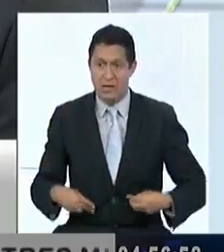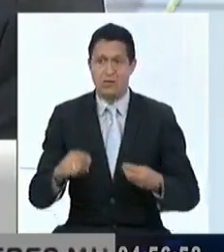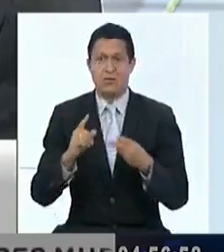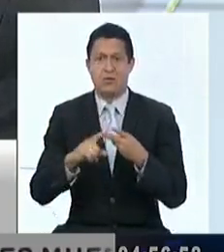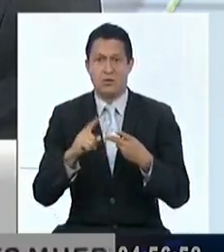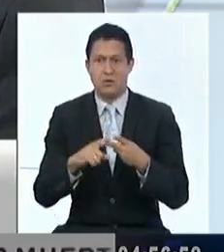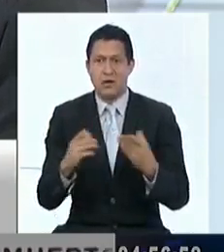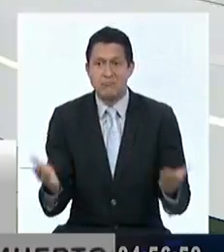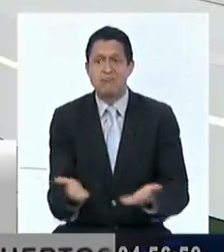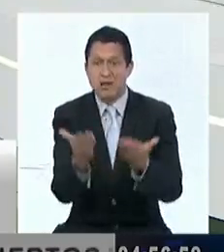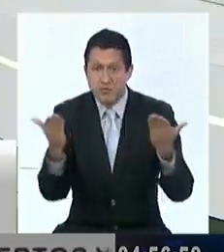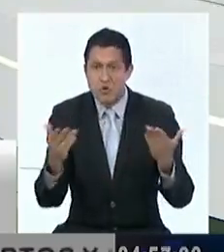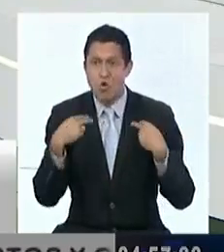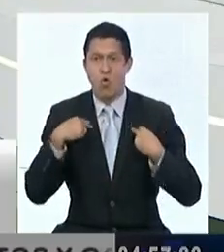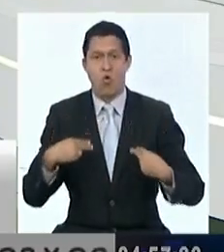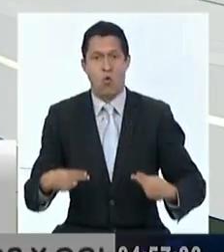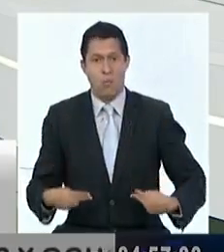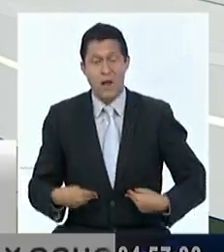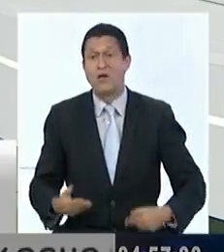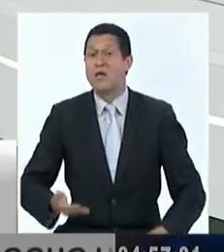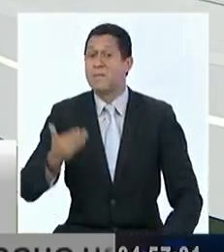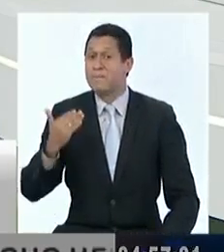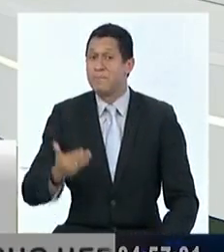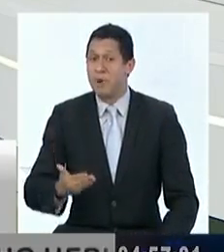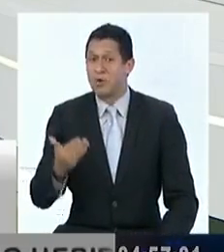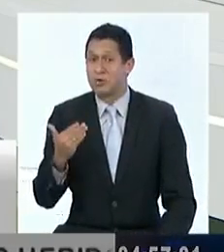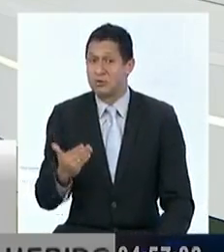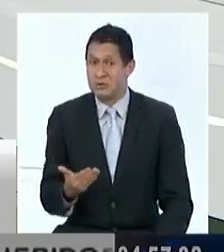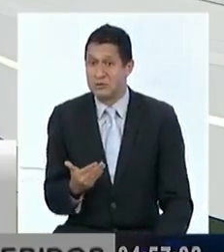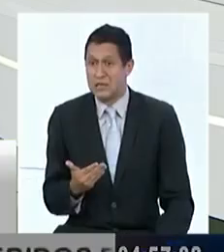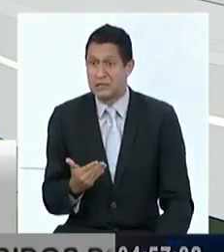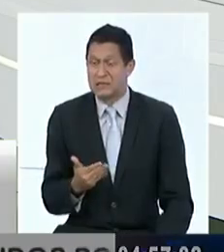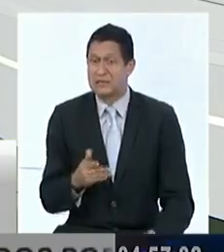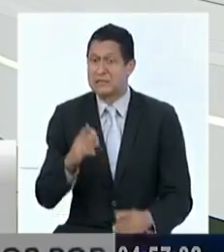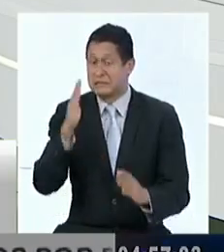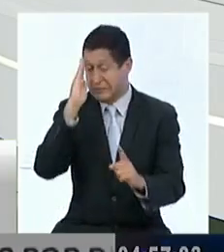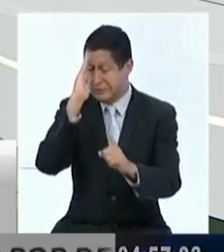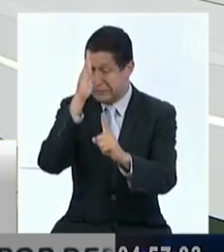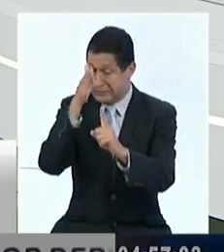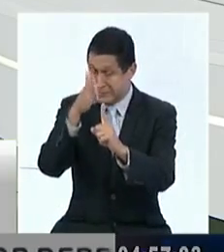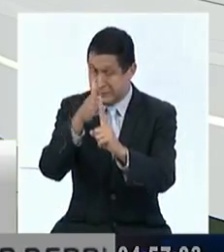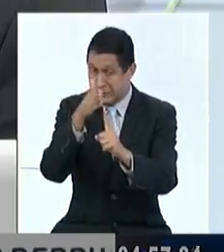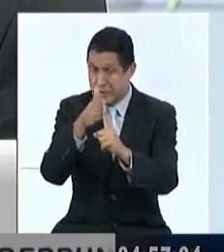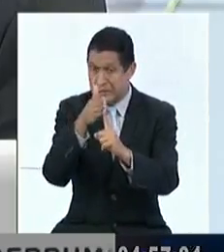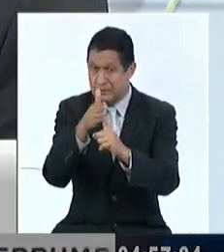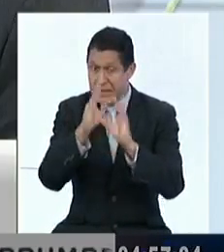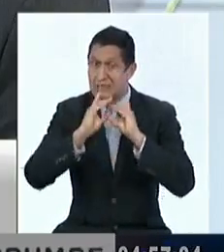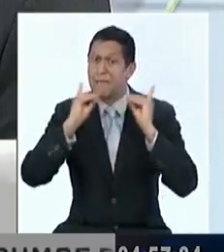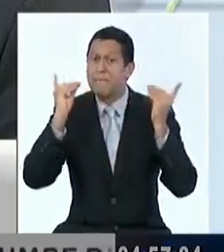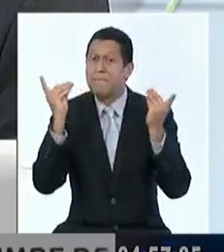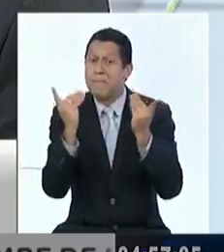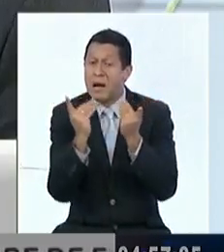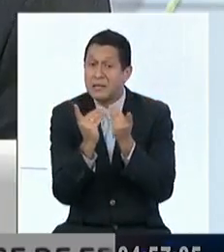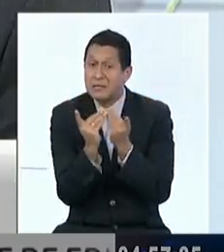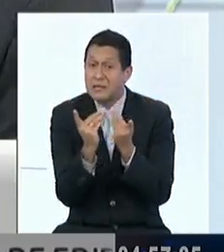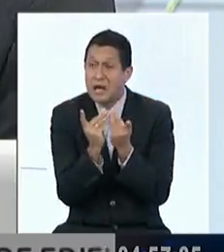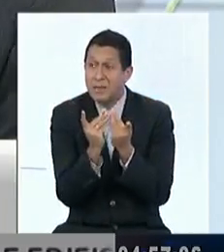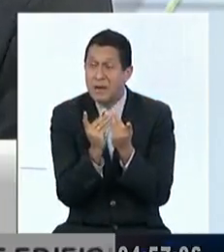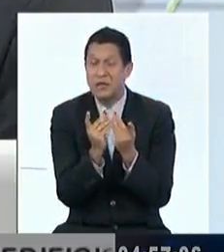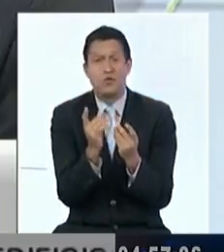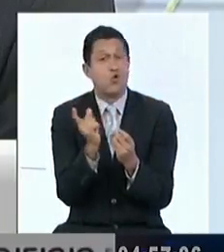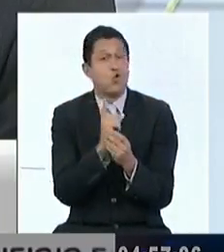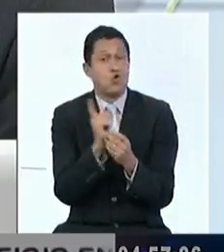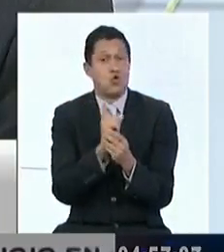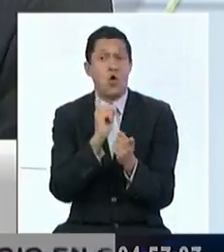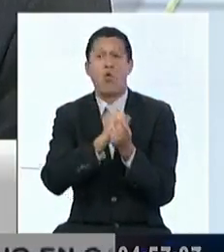gestión humana entonces es bien importante porque la definición de este departamento realmente no es ni siquiera un